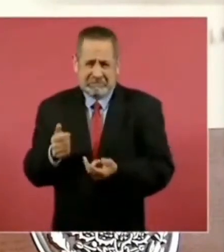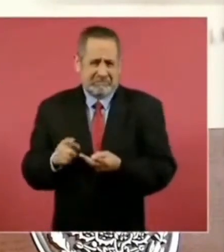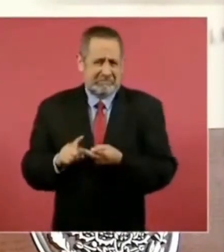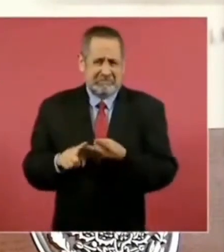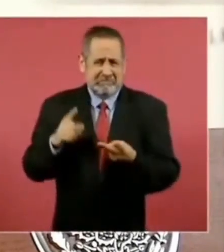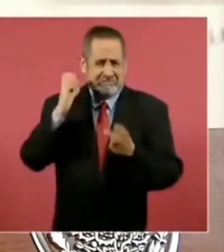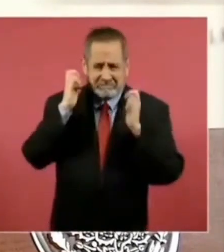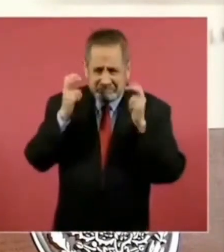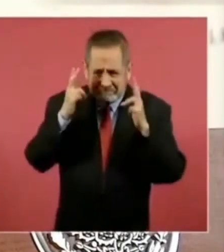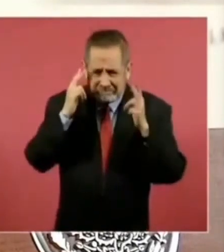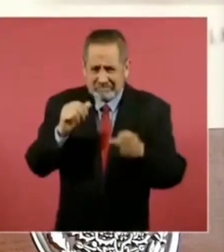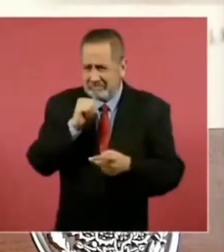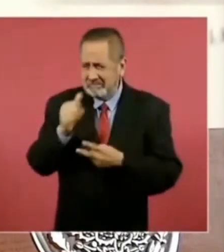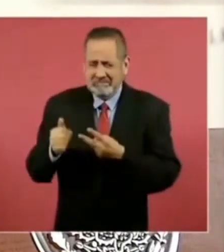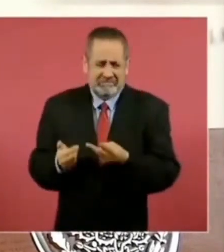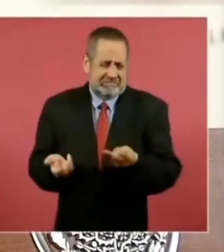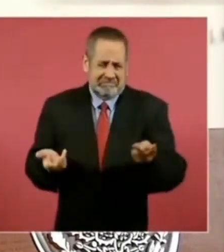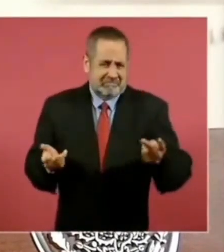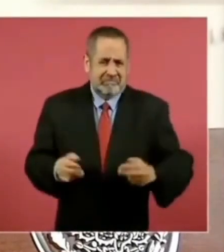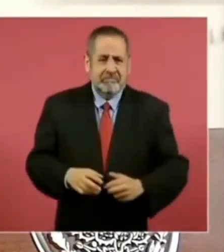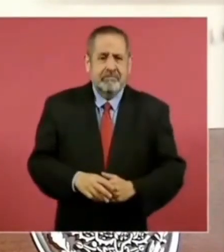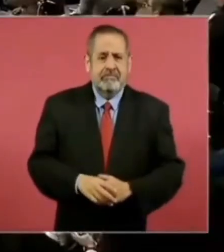en Chiapas.